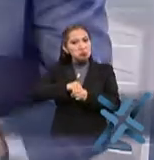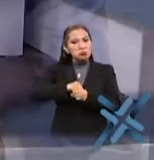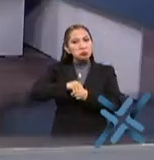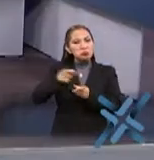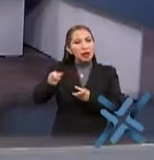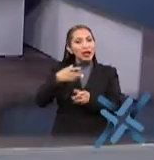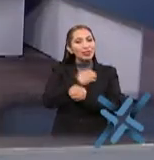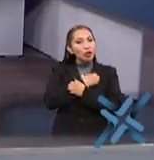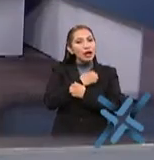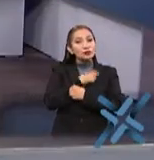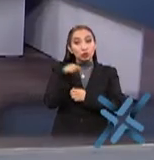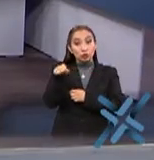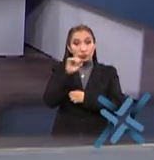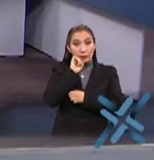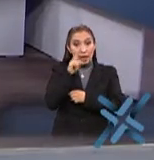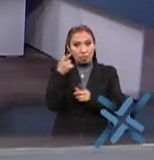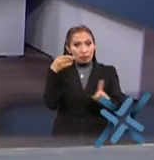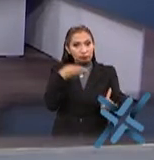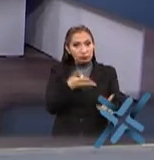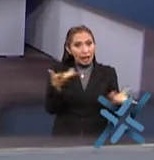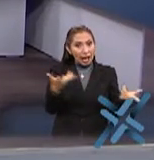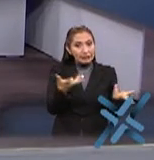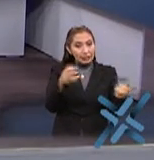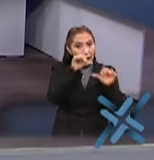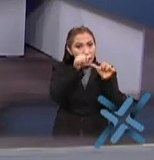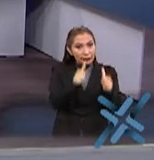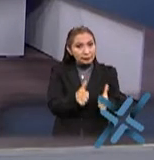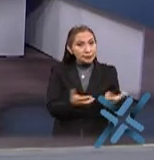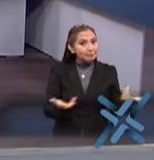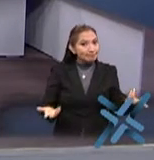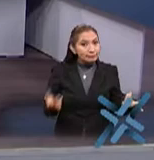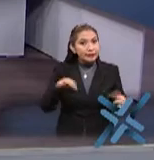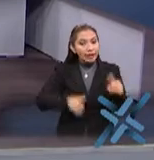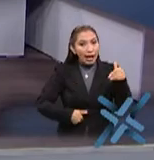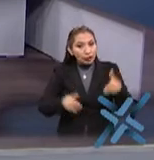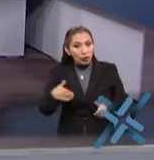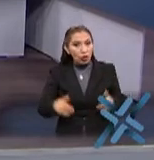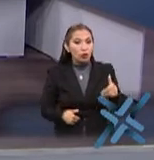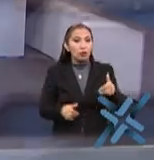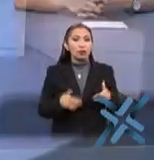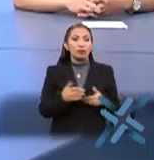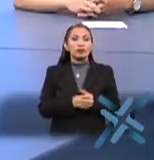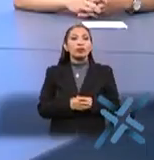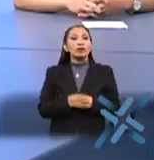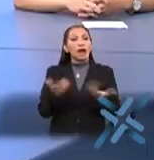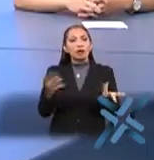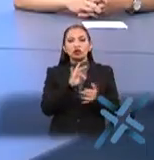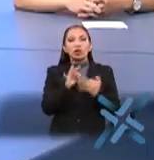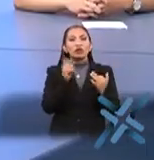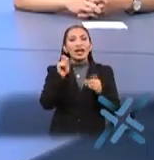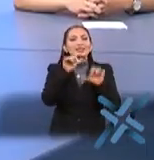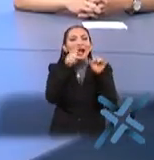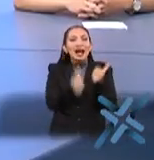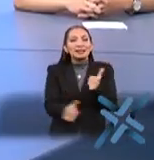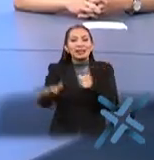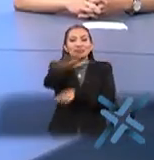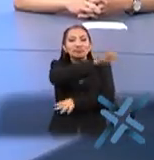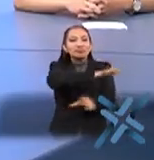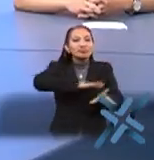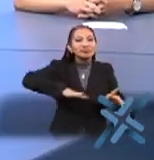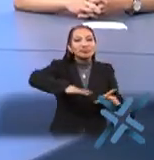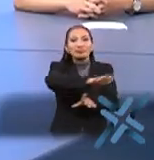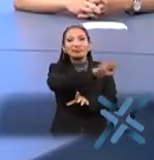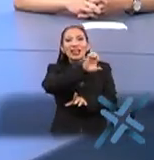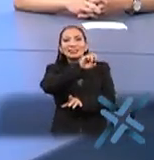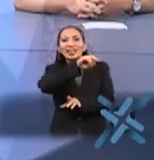en el sentido educativo. Tú también te dedicas a las artes, al teatro, precisamente, a todo lo que es las artes escénicas,